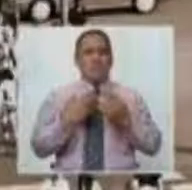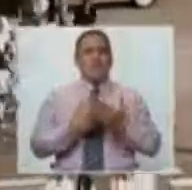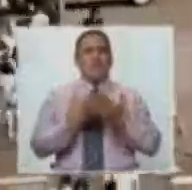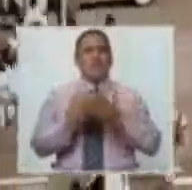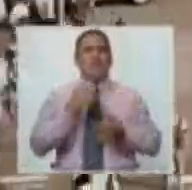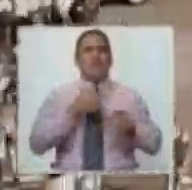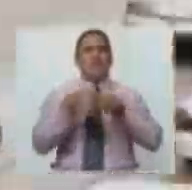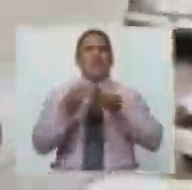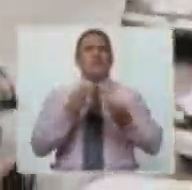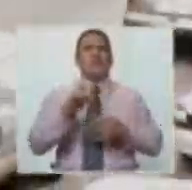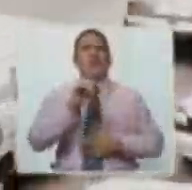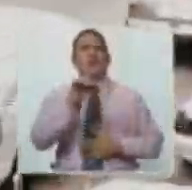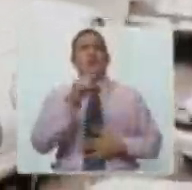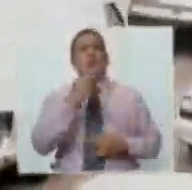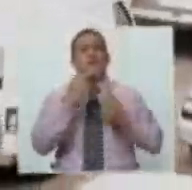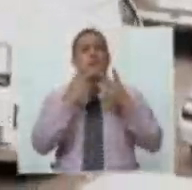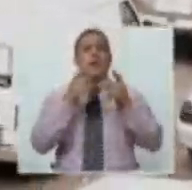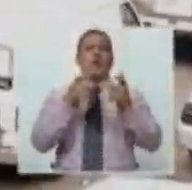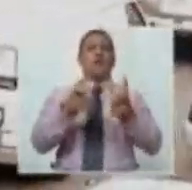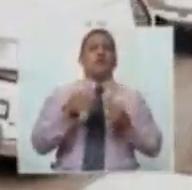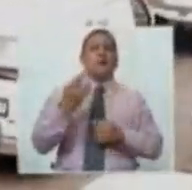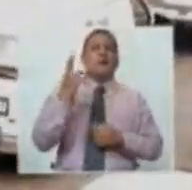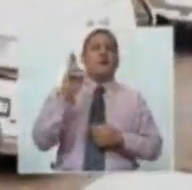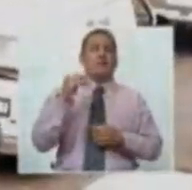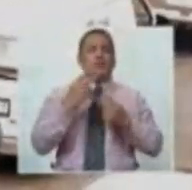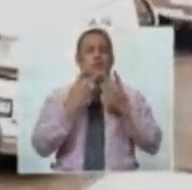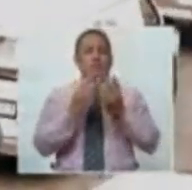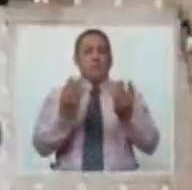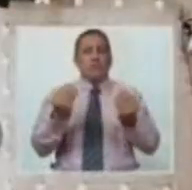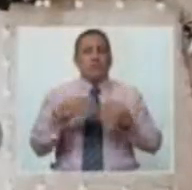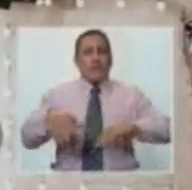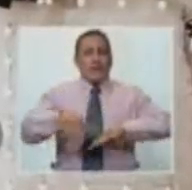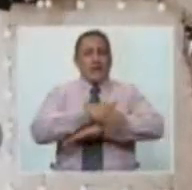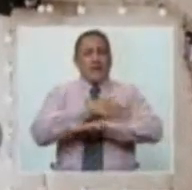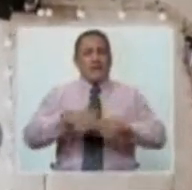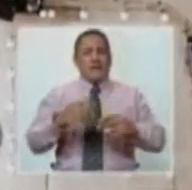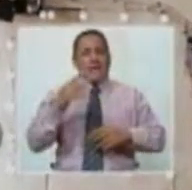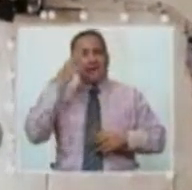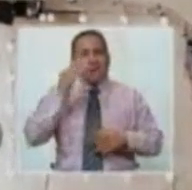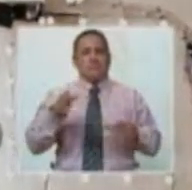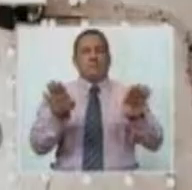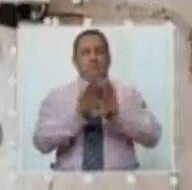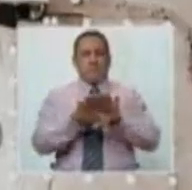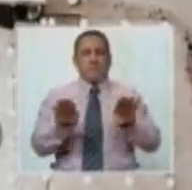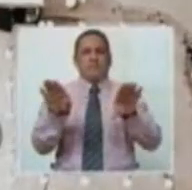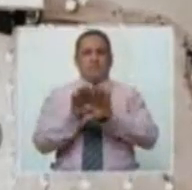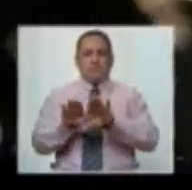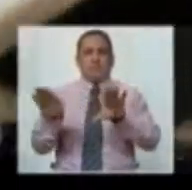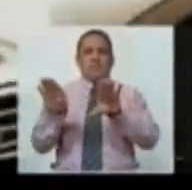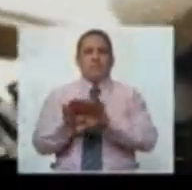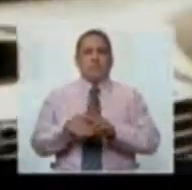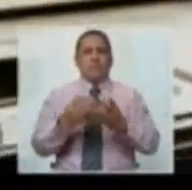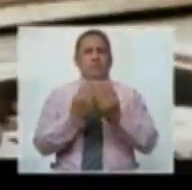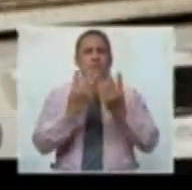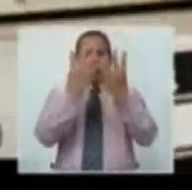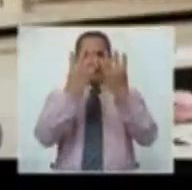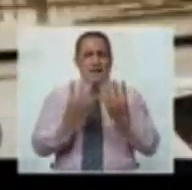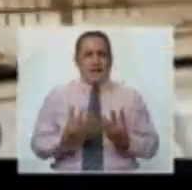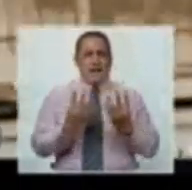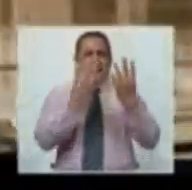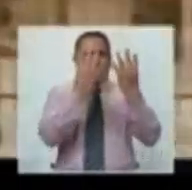la justificación de la seguridad, cientos de vías en las ciudades se han visto interrumpidas por las